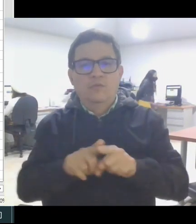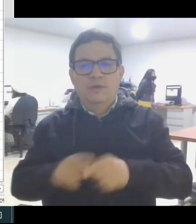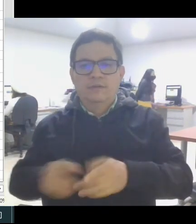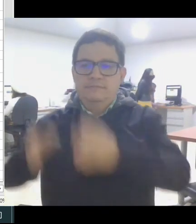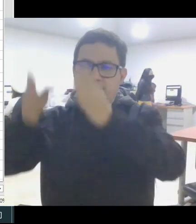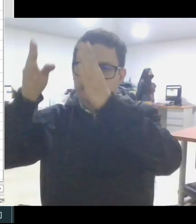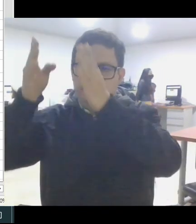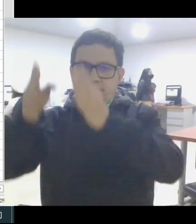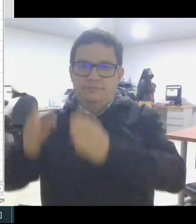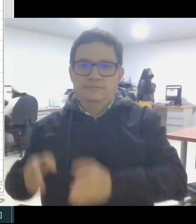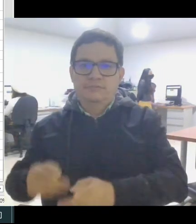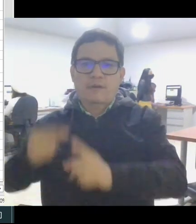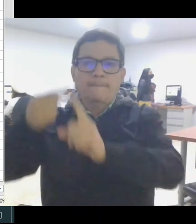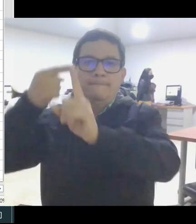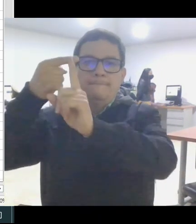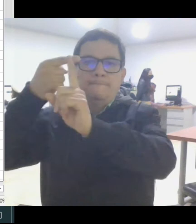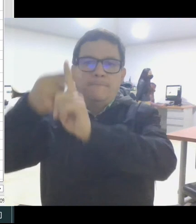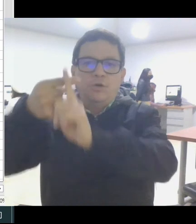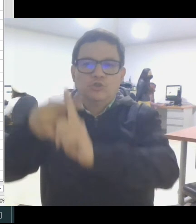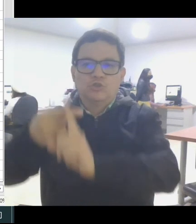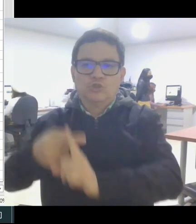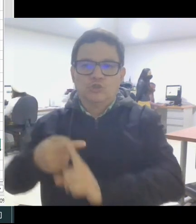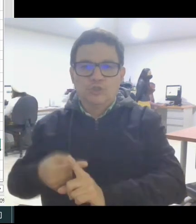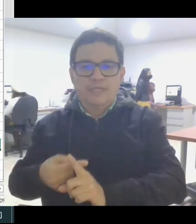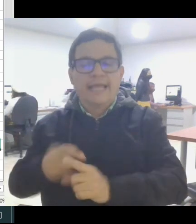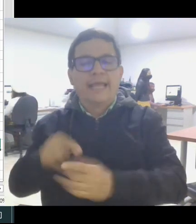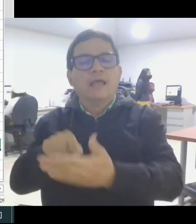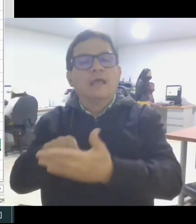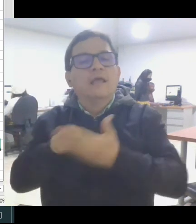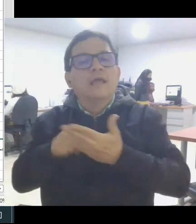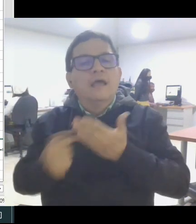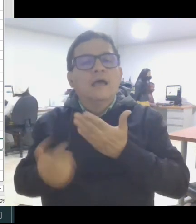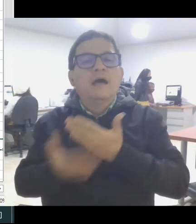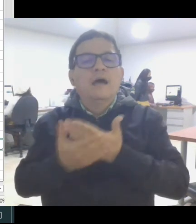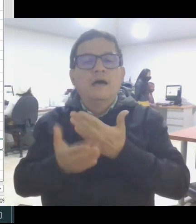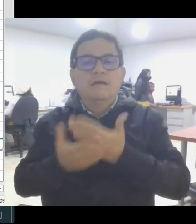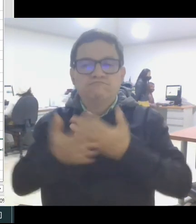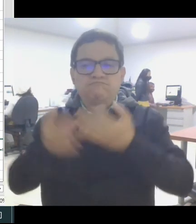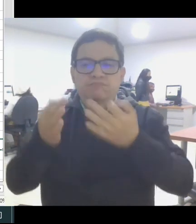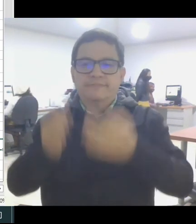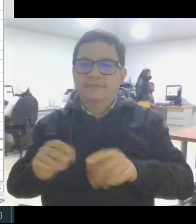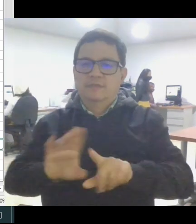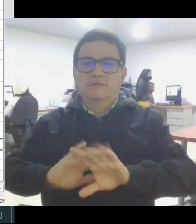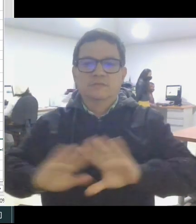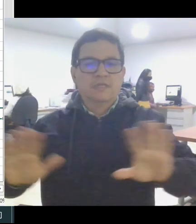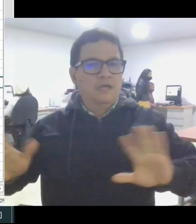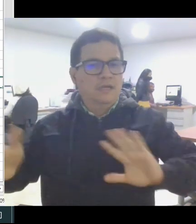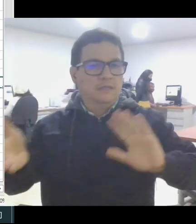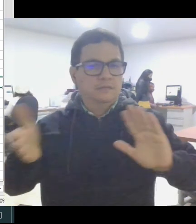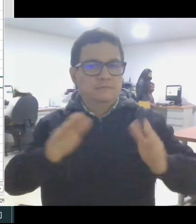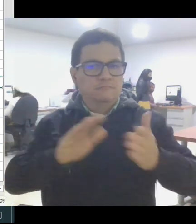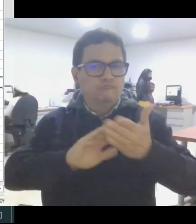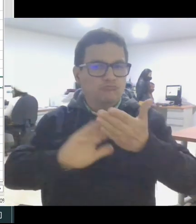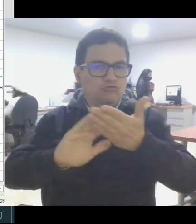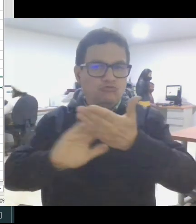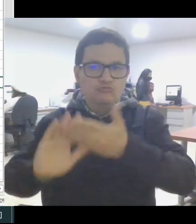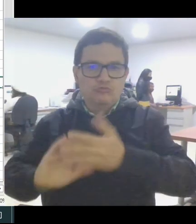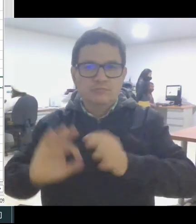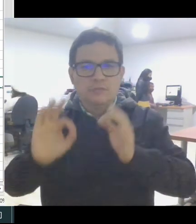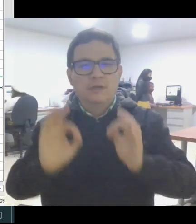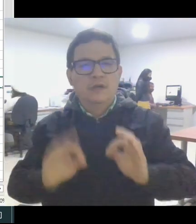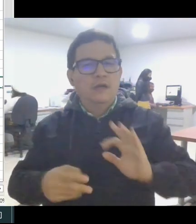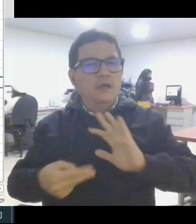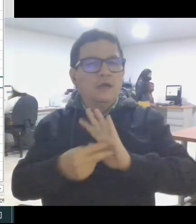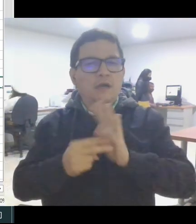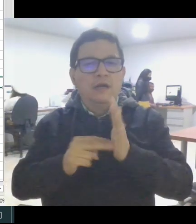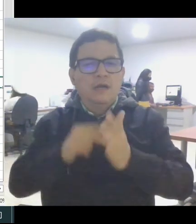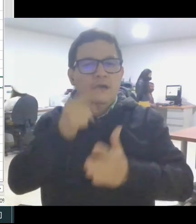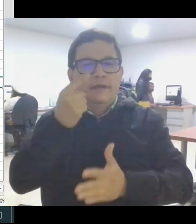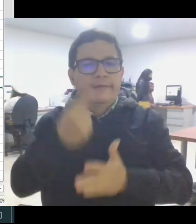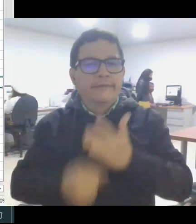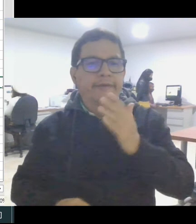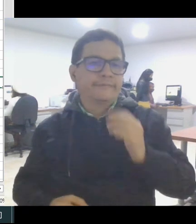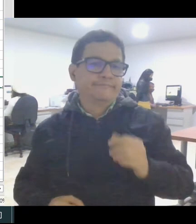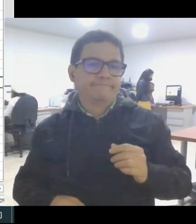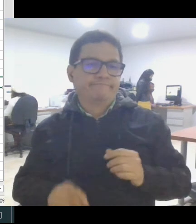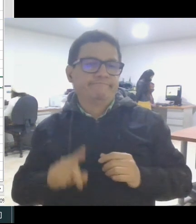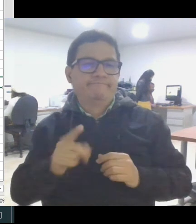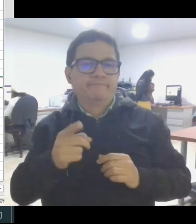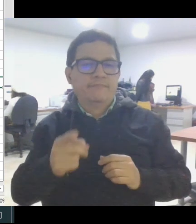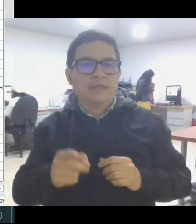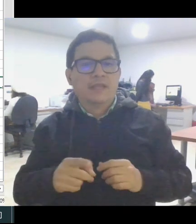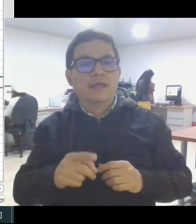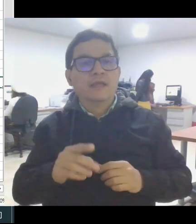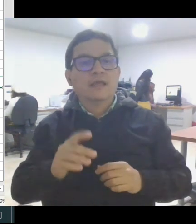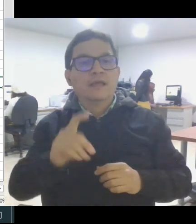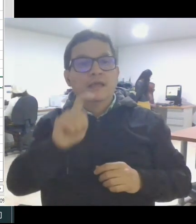totalmente positiva que nos va a indicar que hemos llegado a la solución. ¿Qué solución tenemos? Que para la